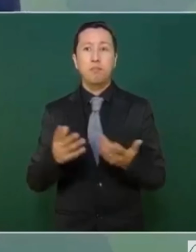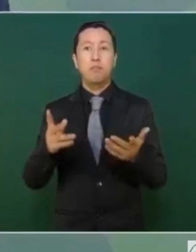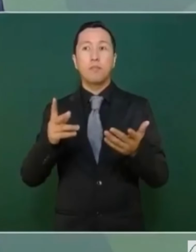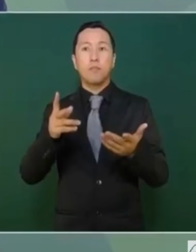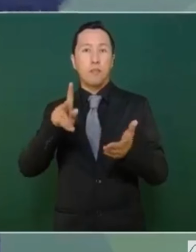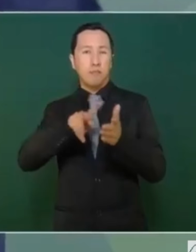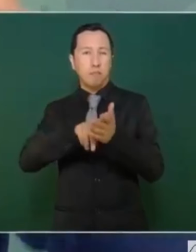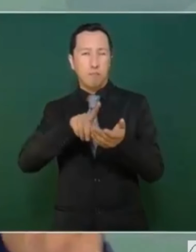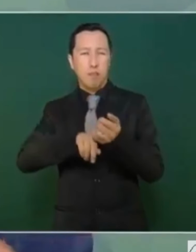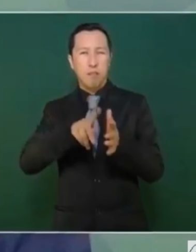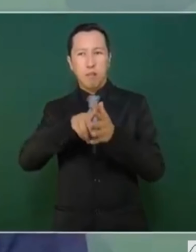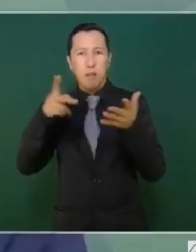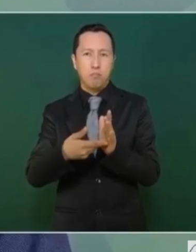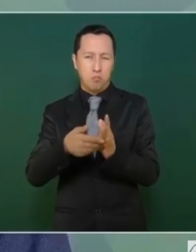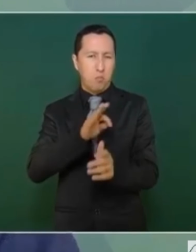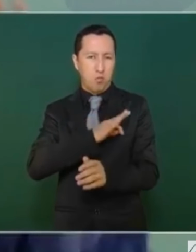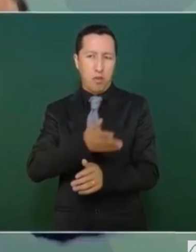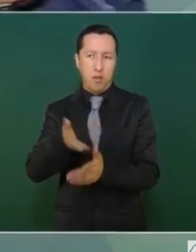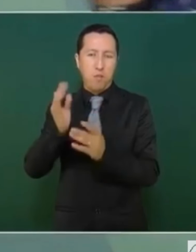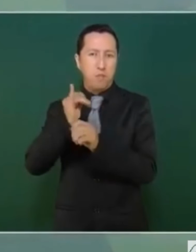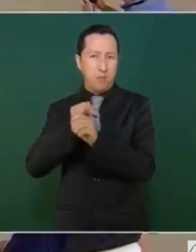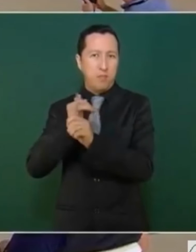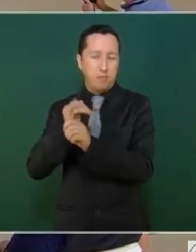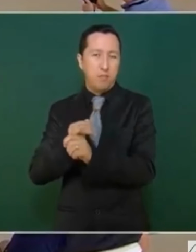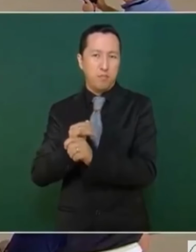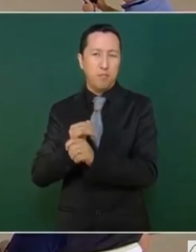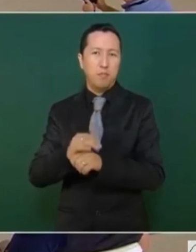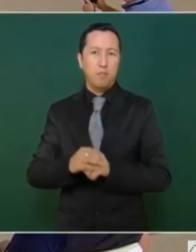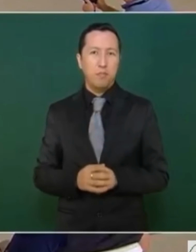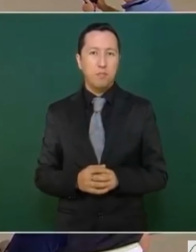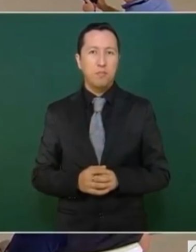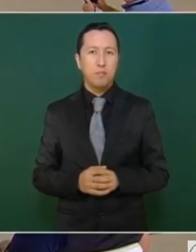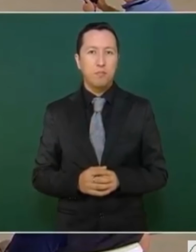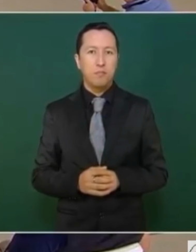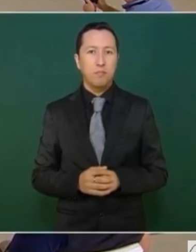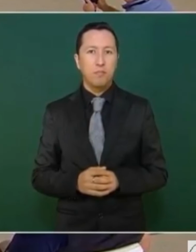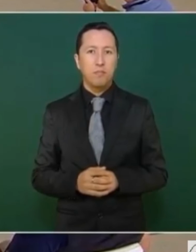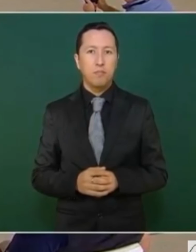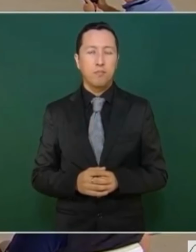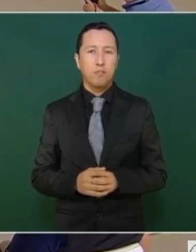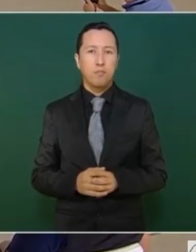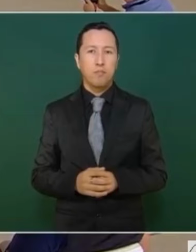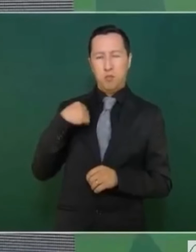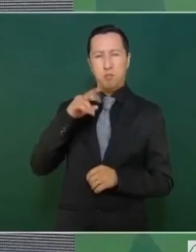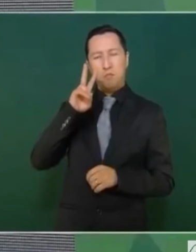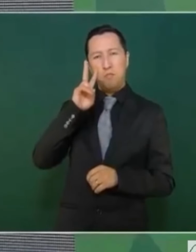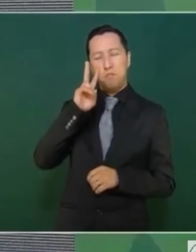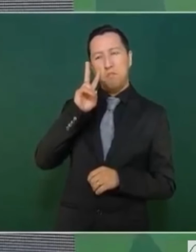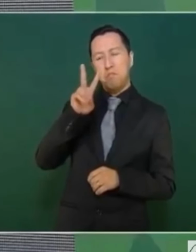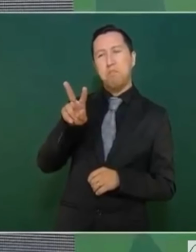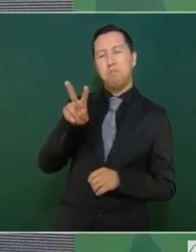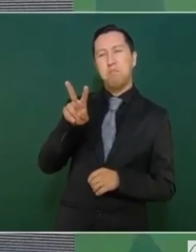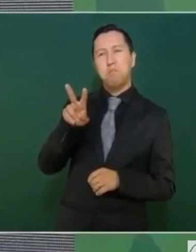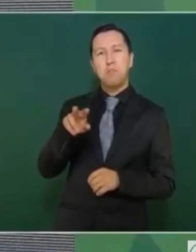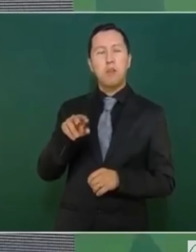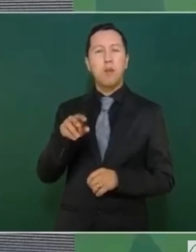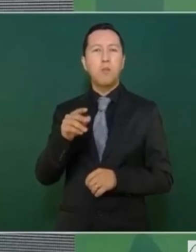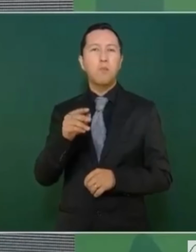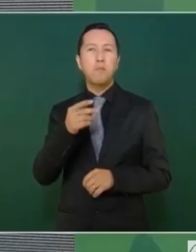en el Perú. Estaba yo viendo a un periodista con una